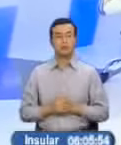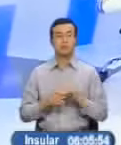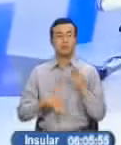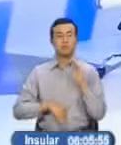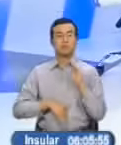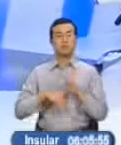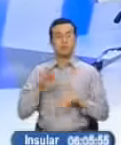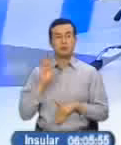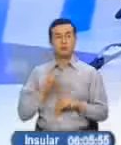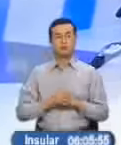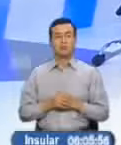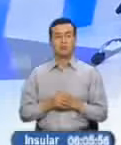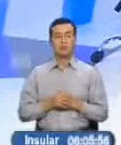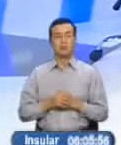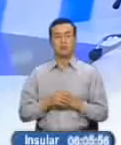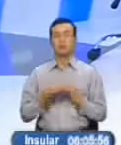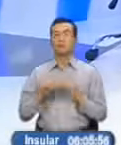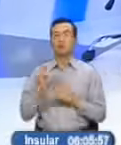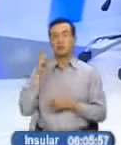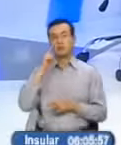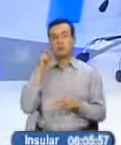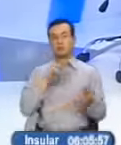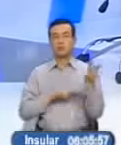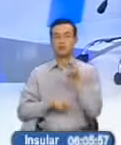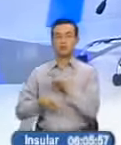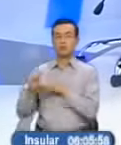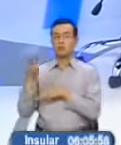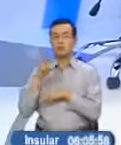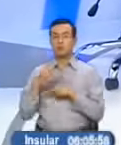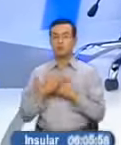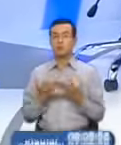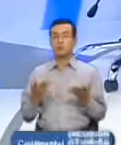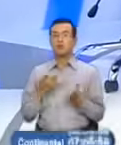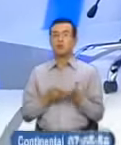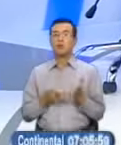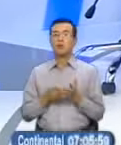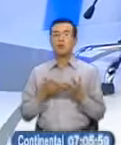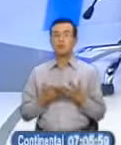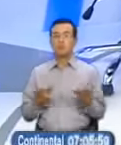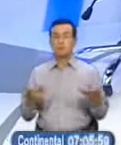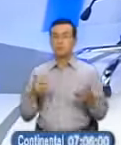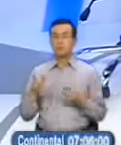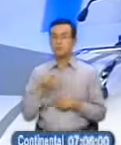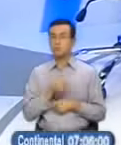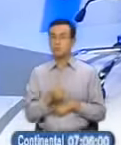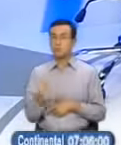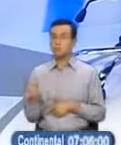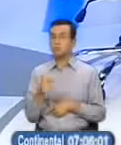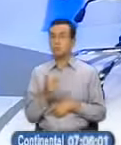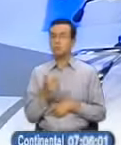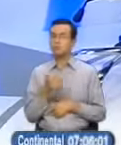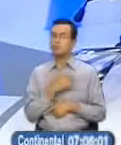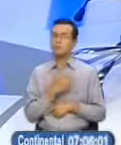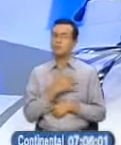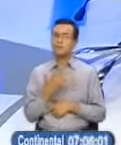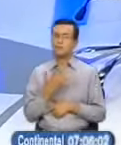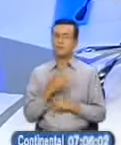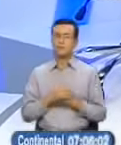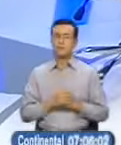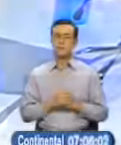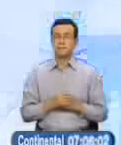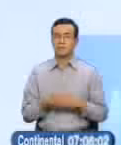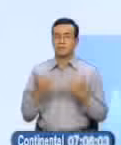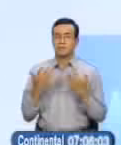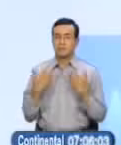una mayor, yo lo llamaría radiografía de lo que ha sido el impacto en las personas. En ese sentido, en